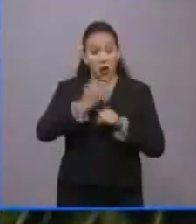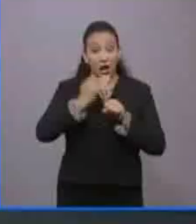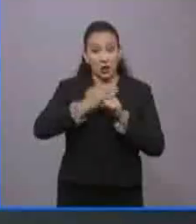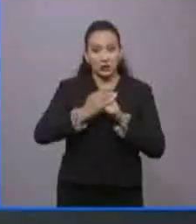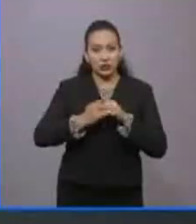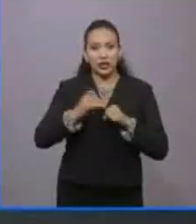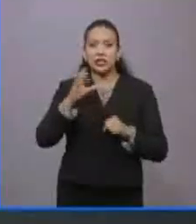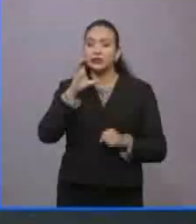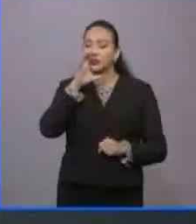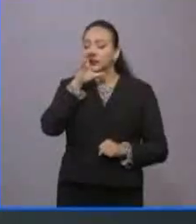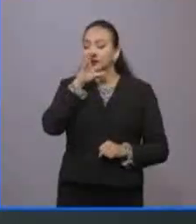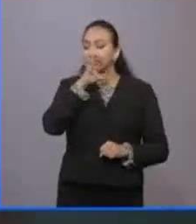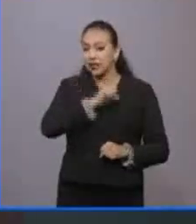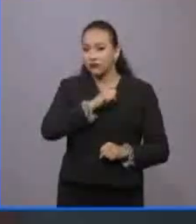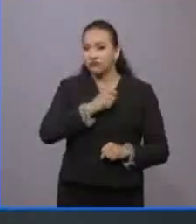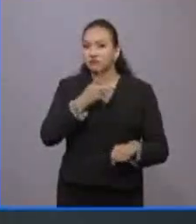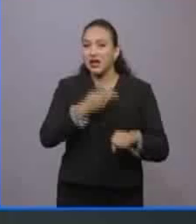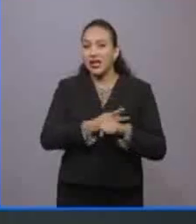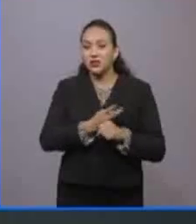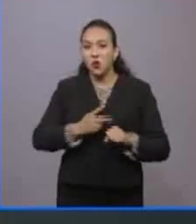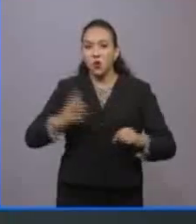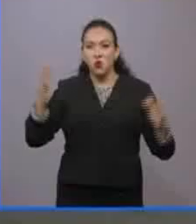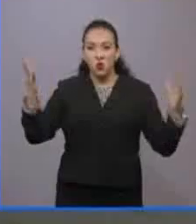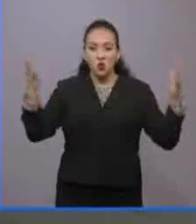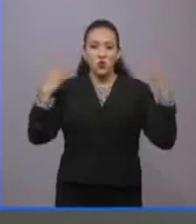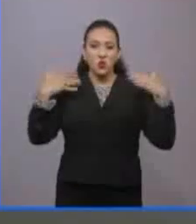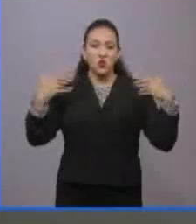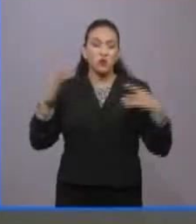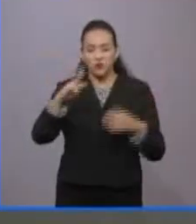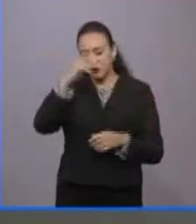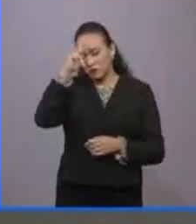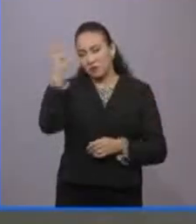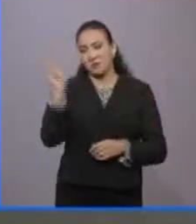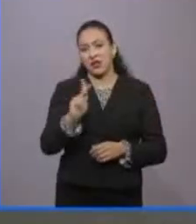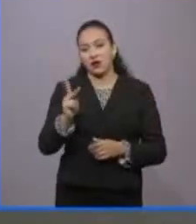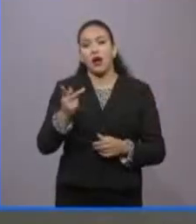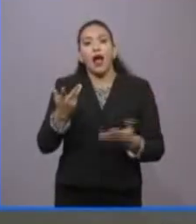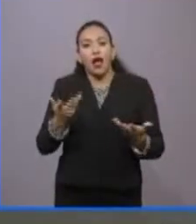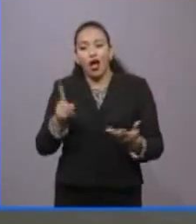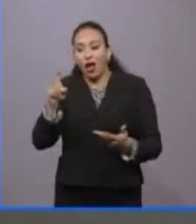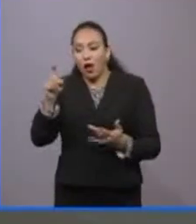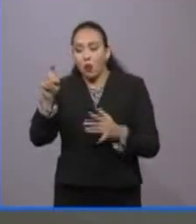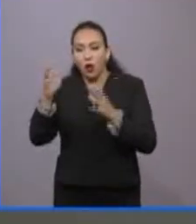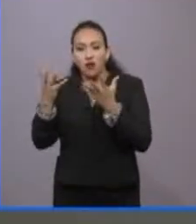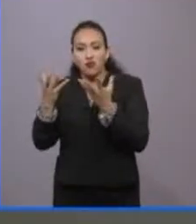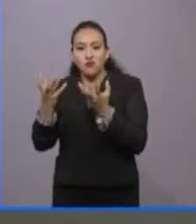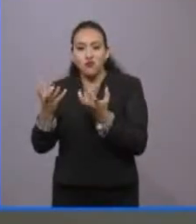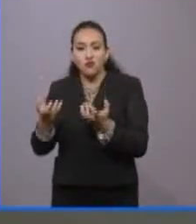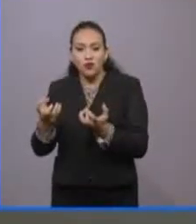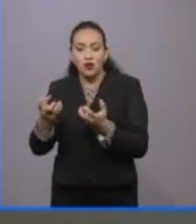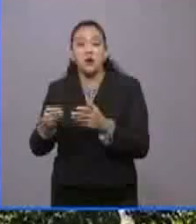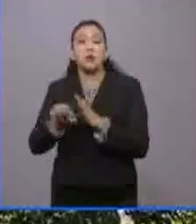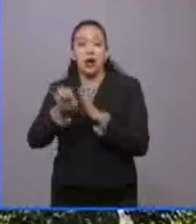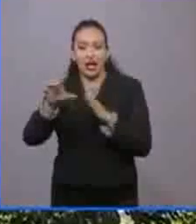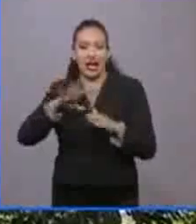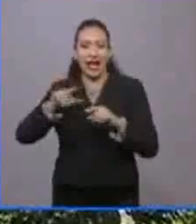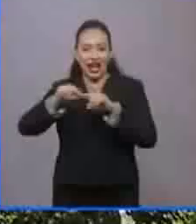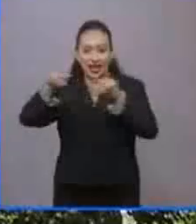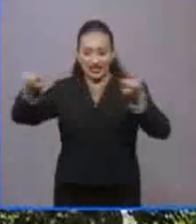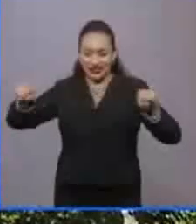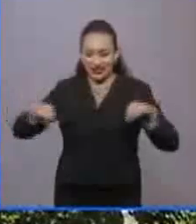Valle de México ha incrementado la crisis hídrica que enfrenta la región, con niveles bajos en el sistema Cutzamala,